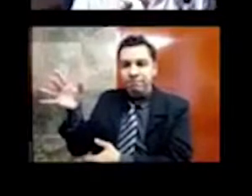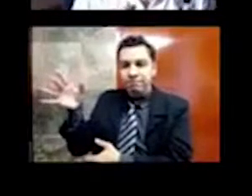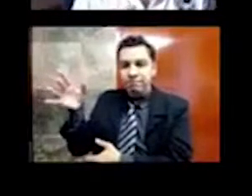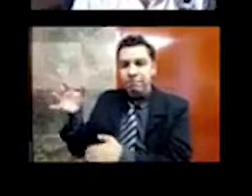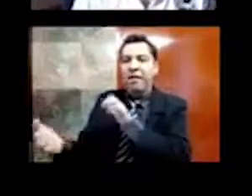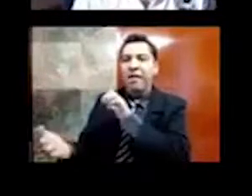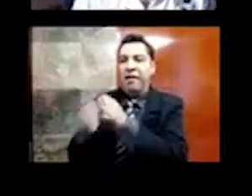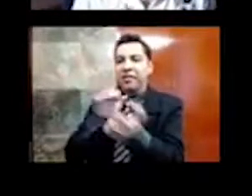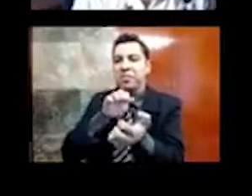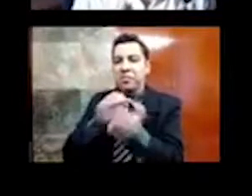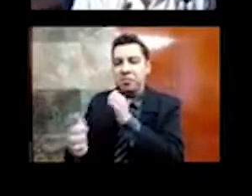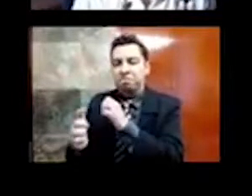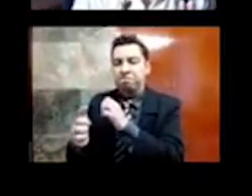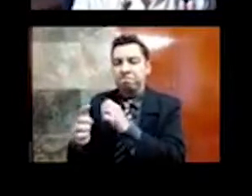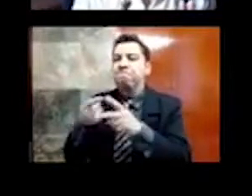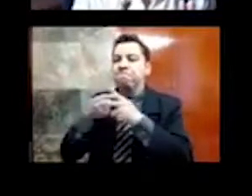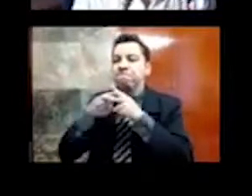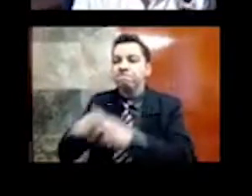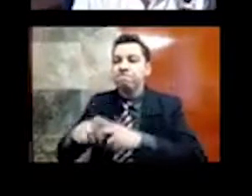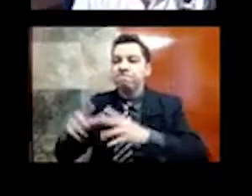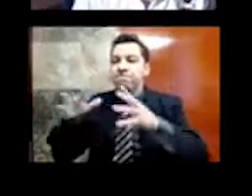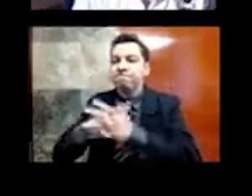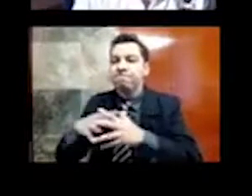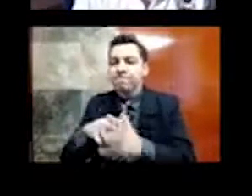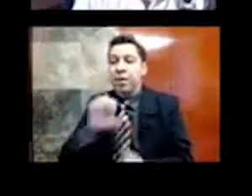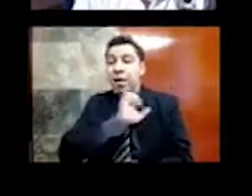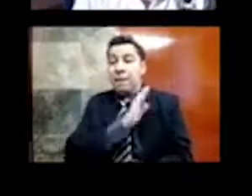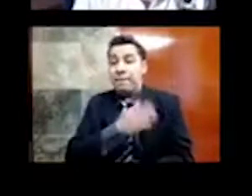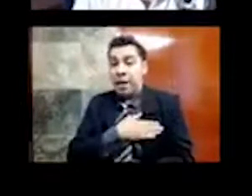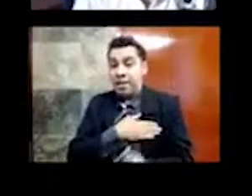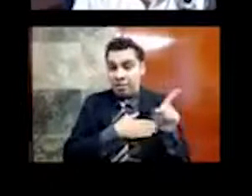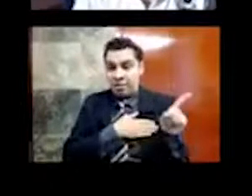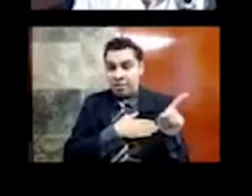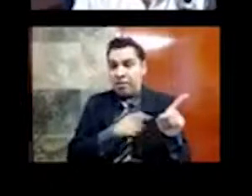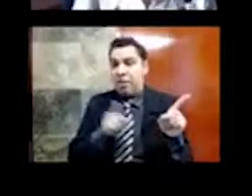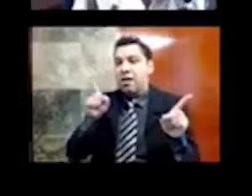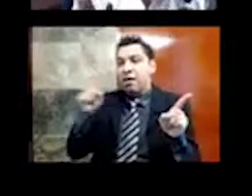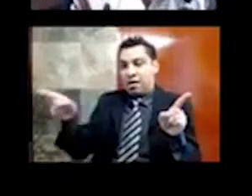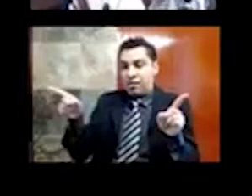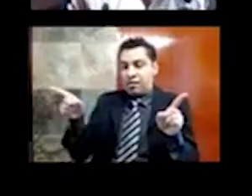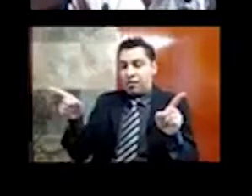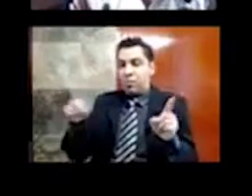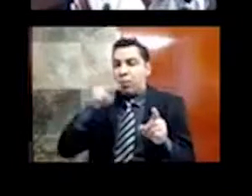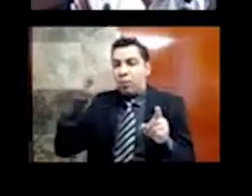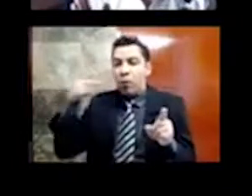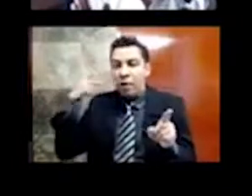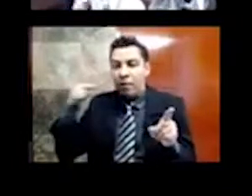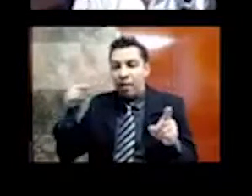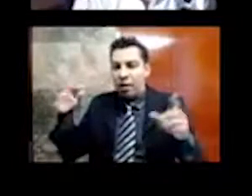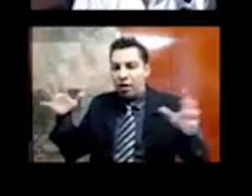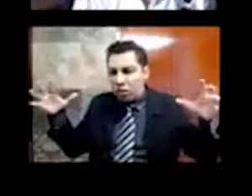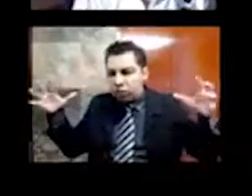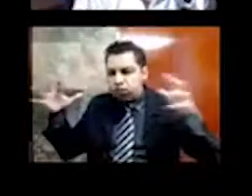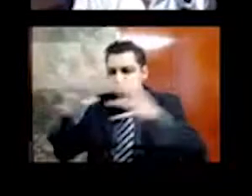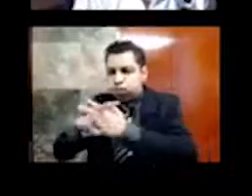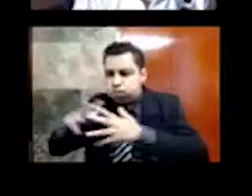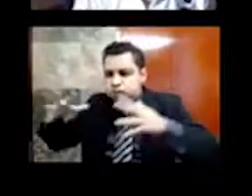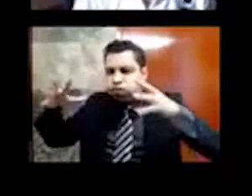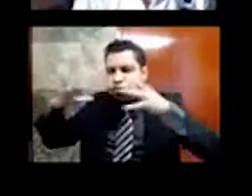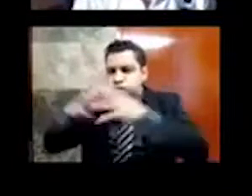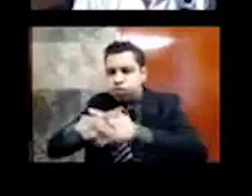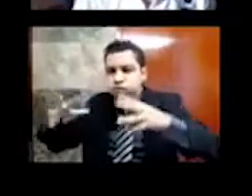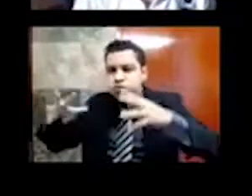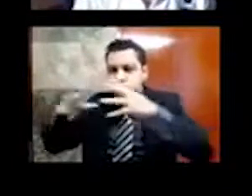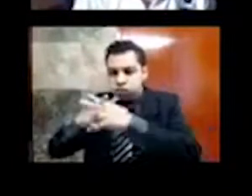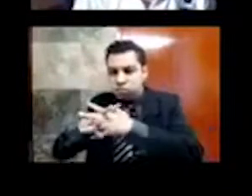Y entonces aprovecha Cortés para hacer la matanza, pues se cita a toda la ciudad,